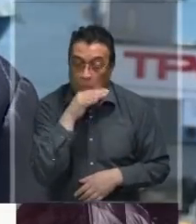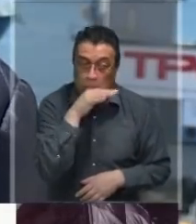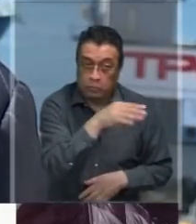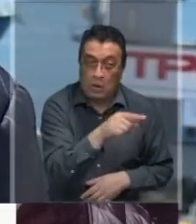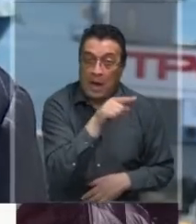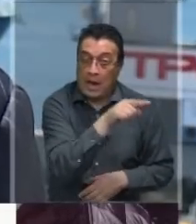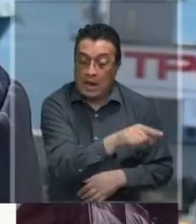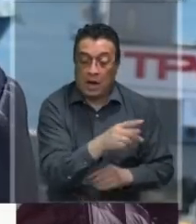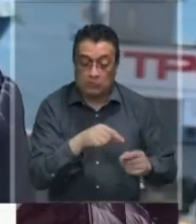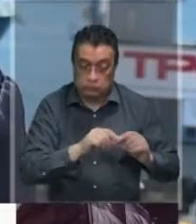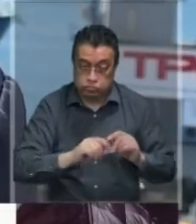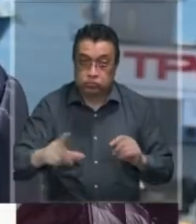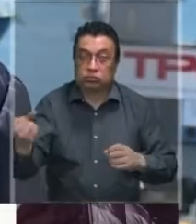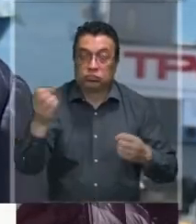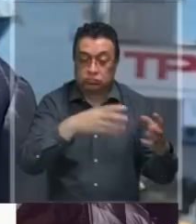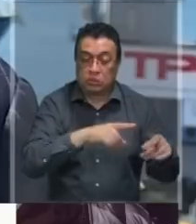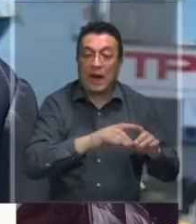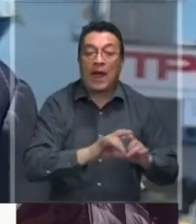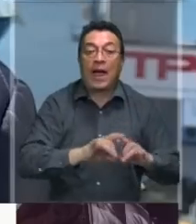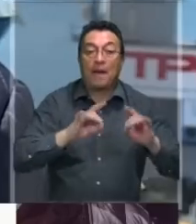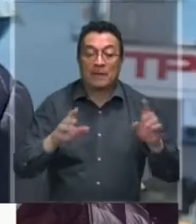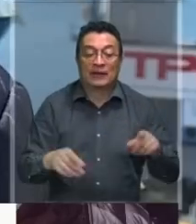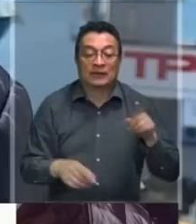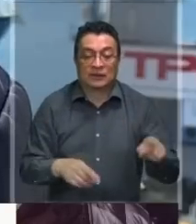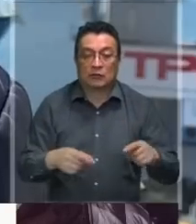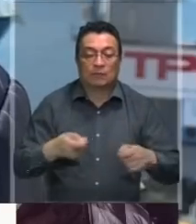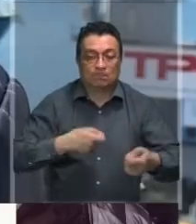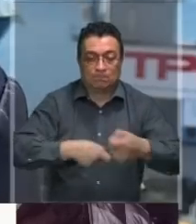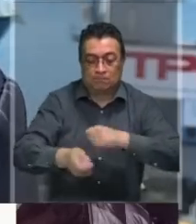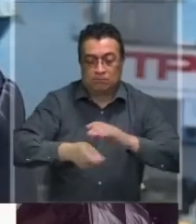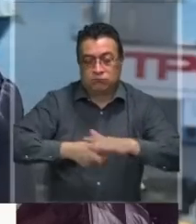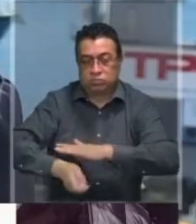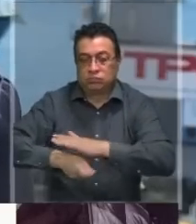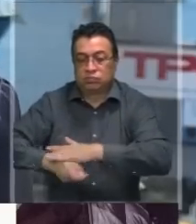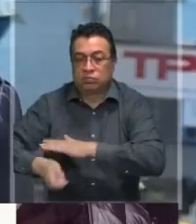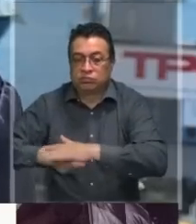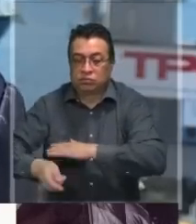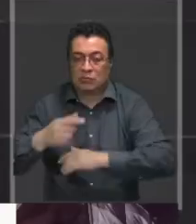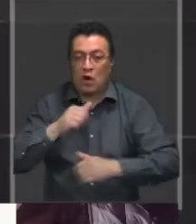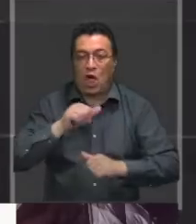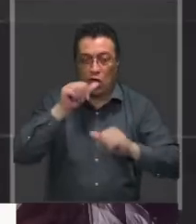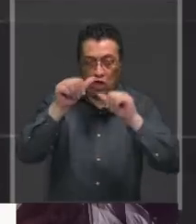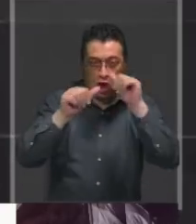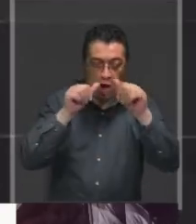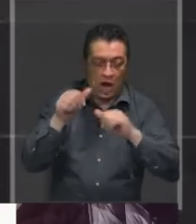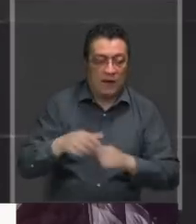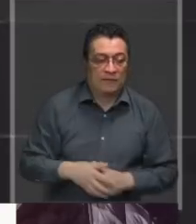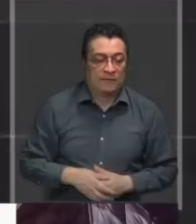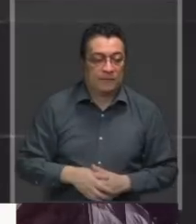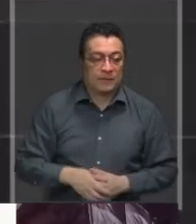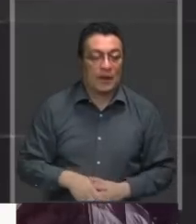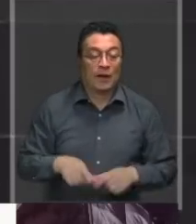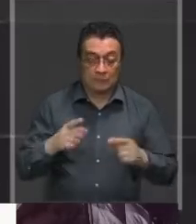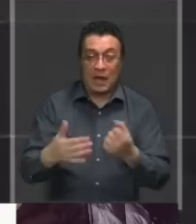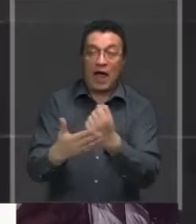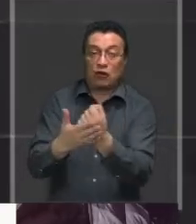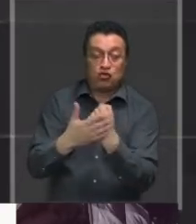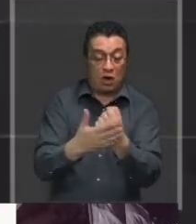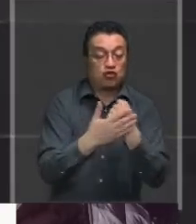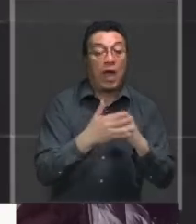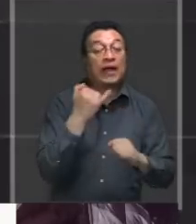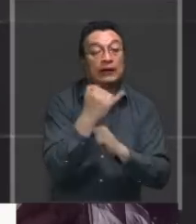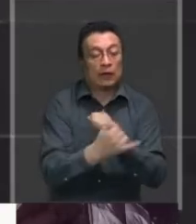este caso particular, de contrabando, de eventual contrabando de drogas. Bueno, la colaboración internacional es